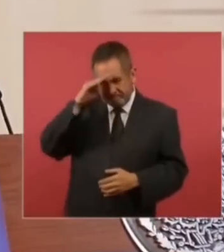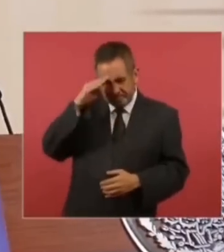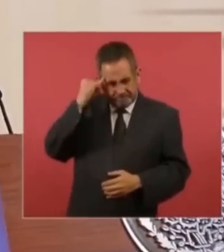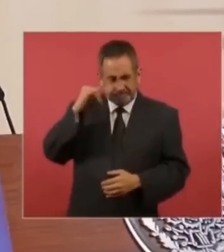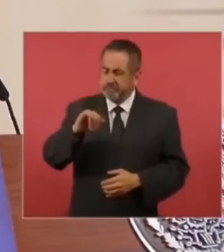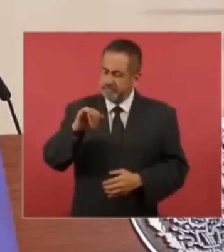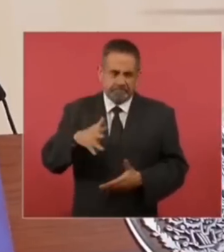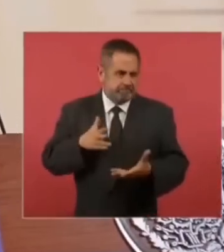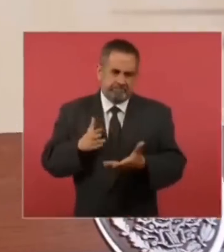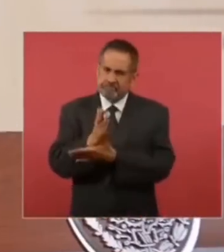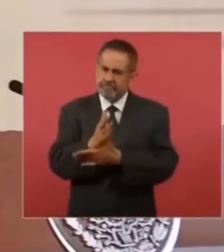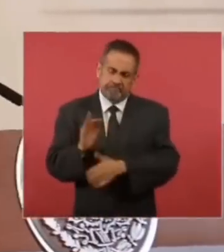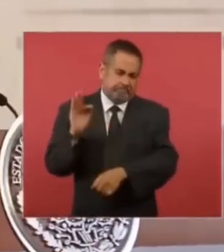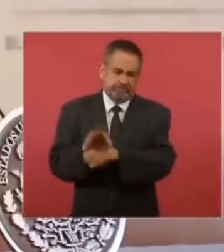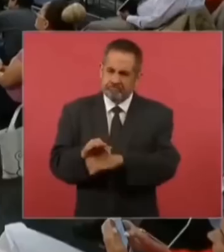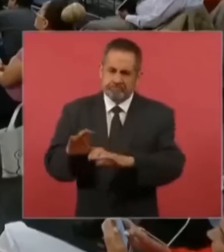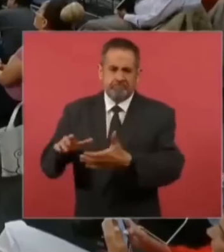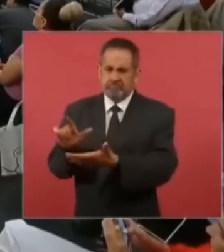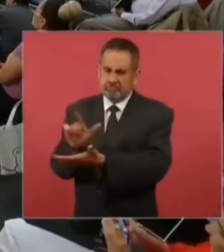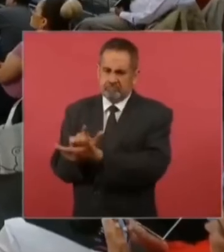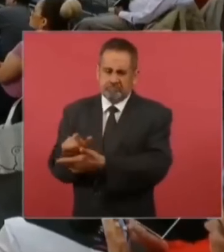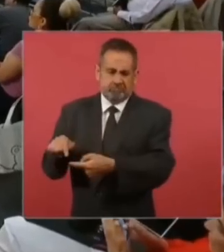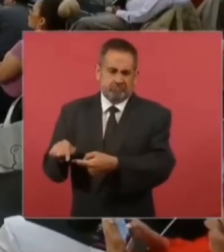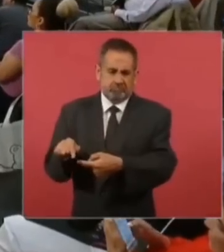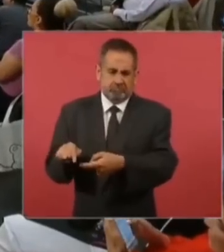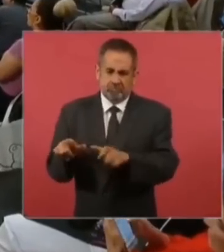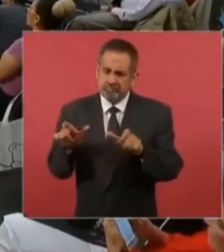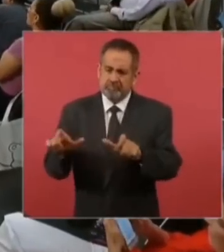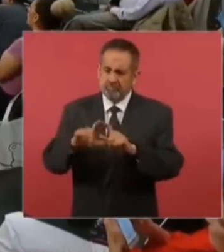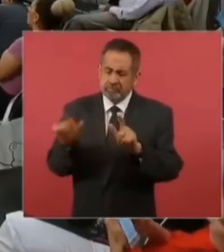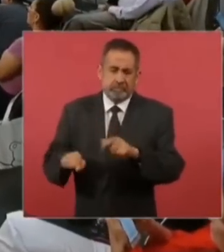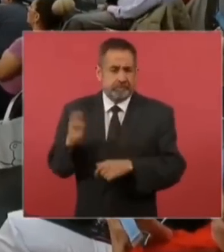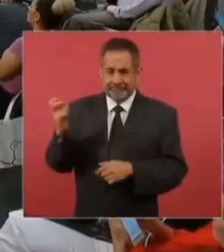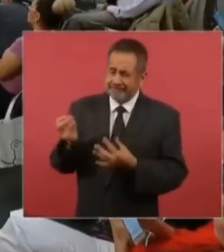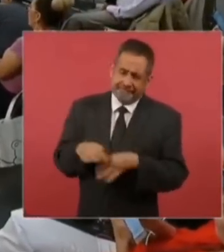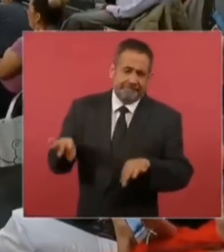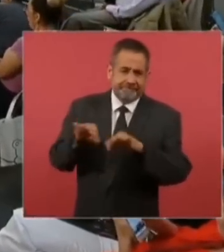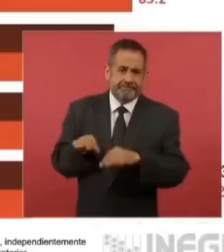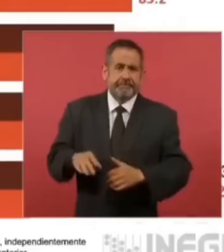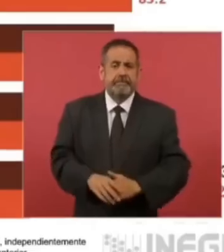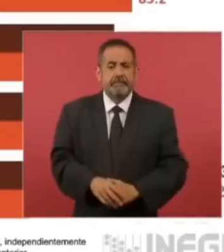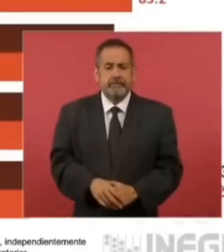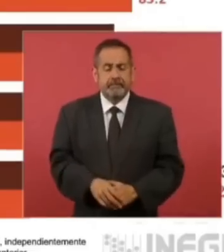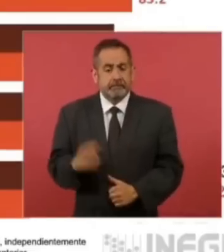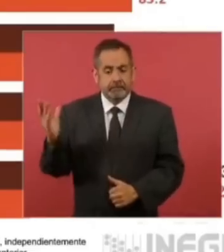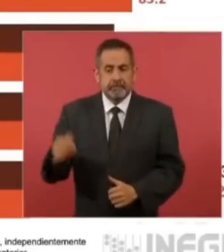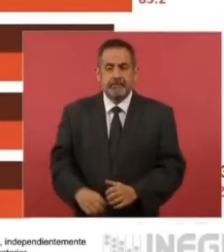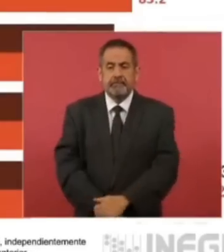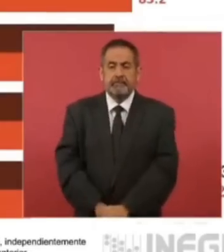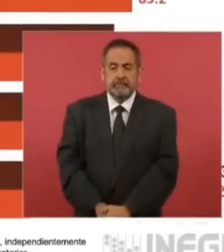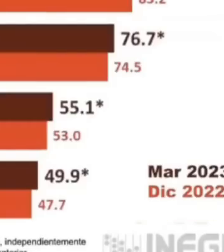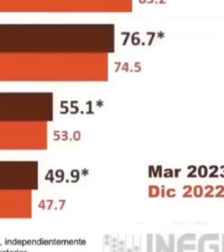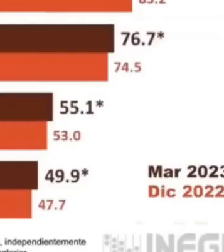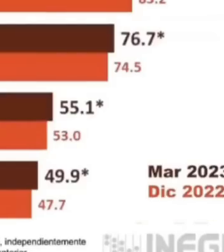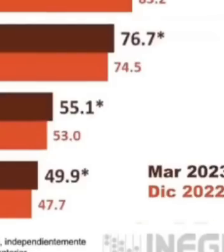Amigos y amigas, hoy el presidente en la conferencia, a unas horas antes de que sesionara la Suprema Corte de Justicia